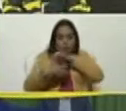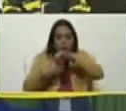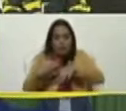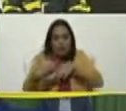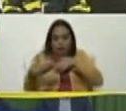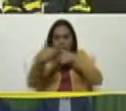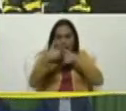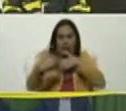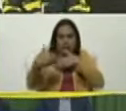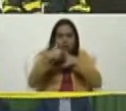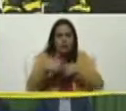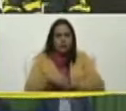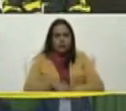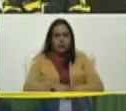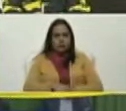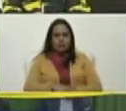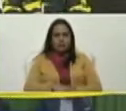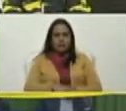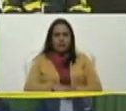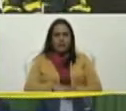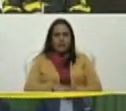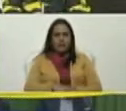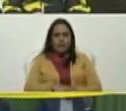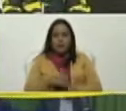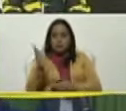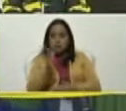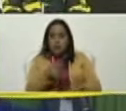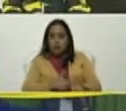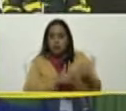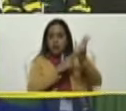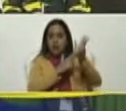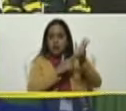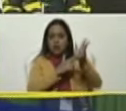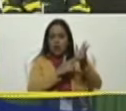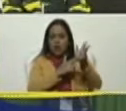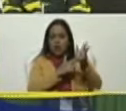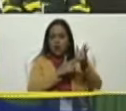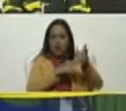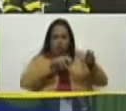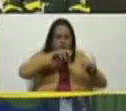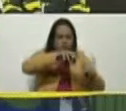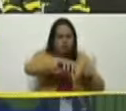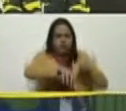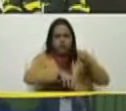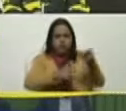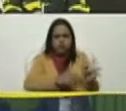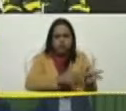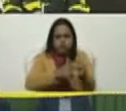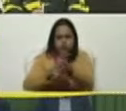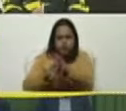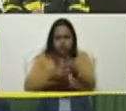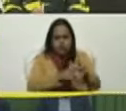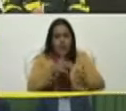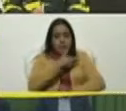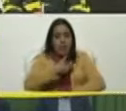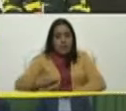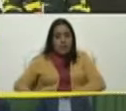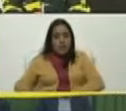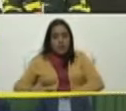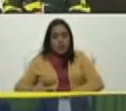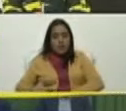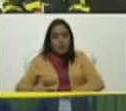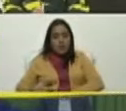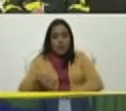Llegaron los golpistas con sus tanquetas, sus armas, sus amenazas, y el presidente Lucho Arce salió con su bastón de